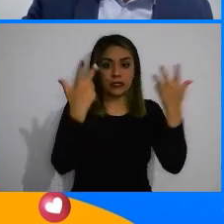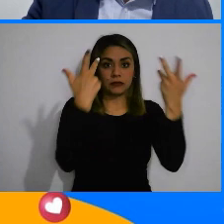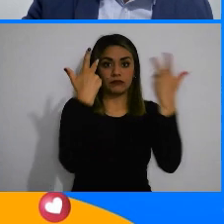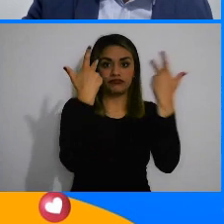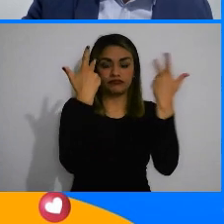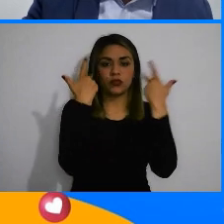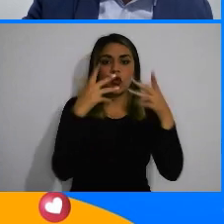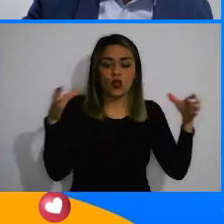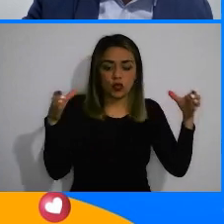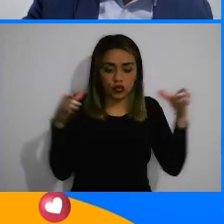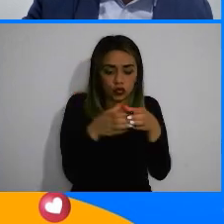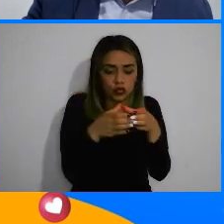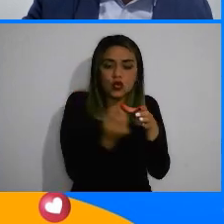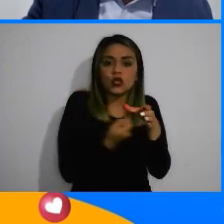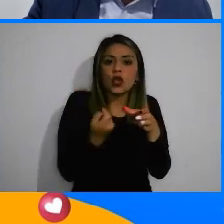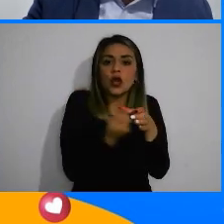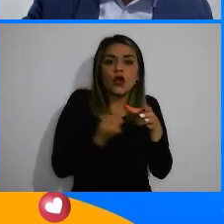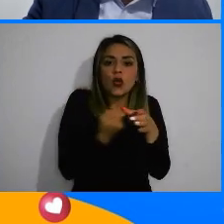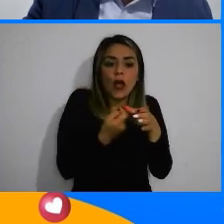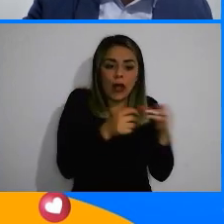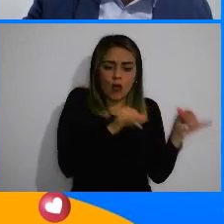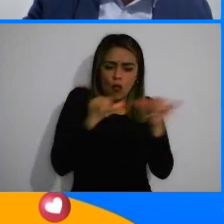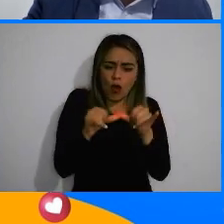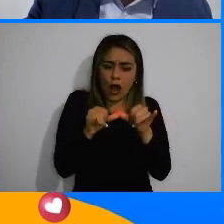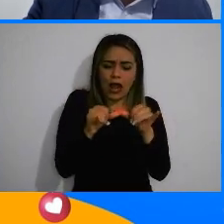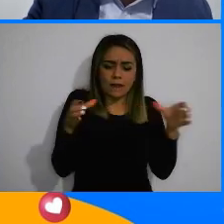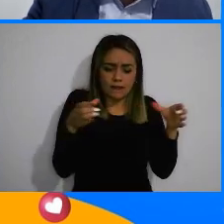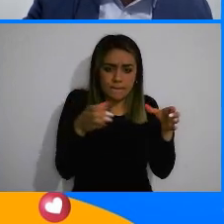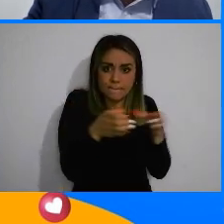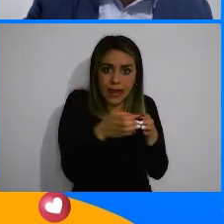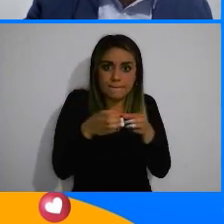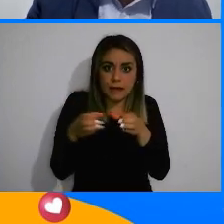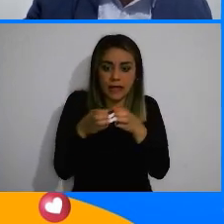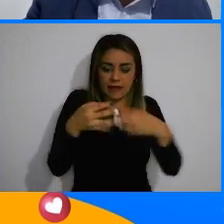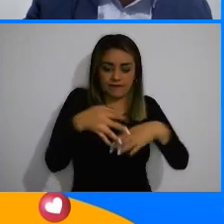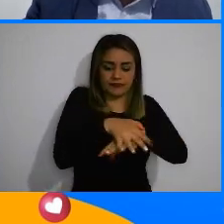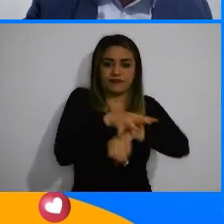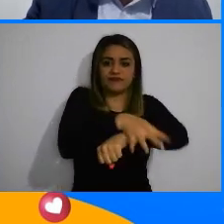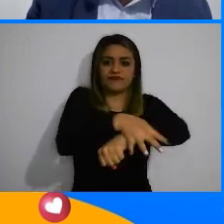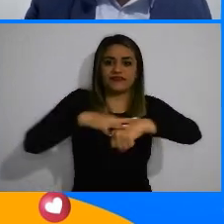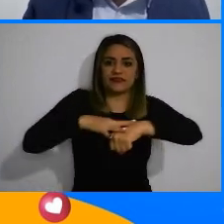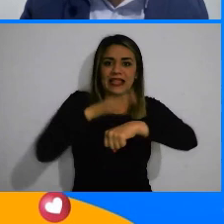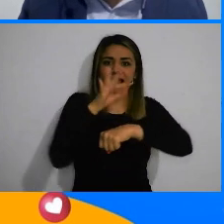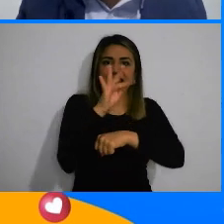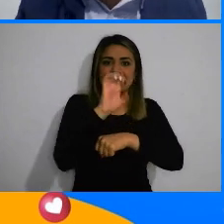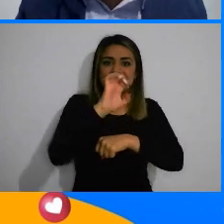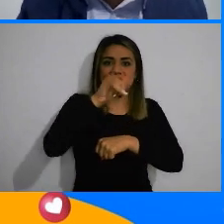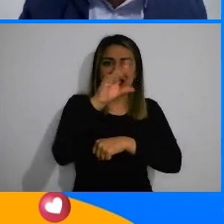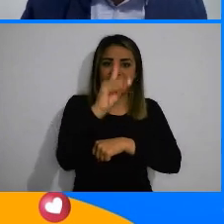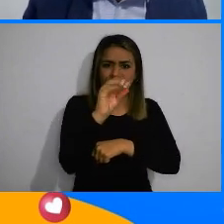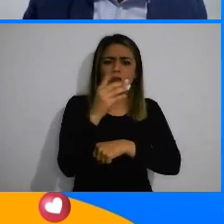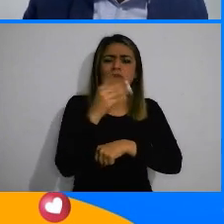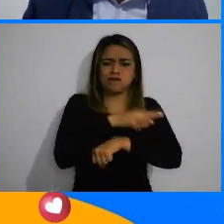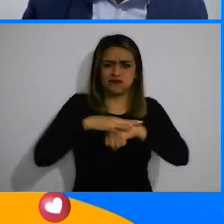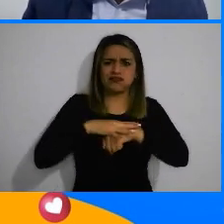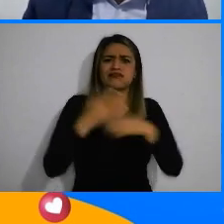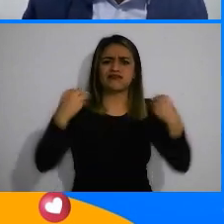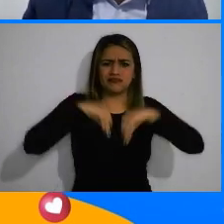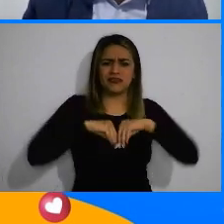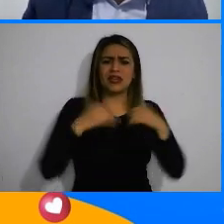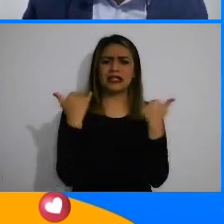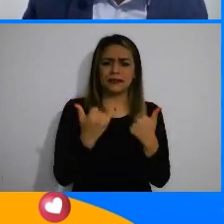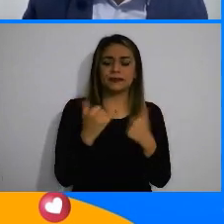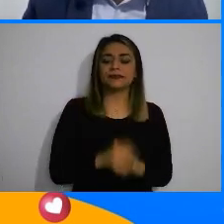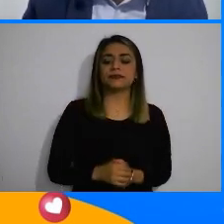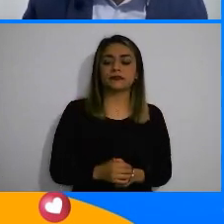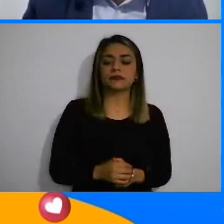conjunto de células iguales forman un tejido, ¿sí? Claro, entonces tenemos muchos tejidos. Cuando hablamos de tejido,